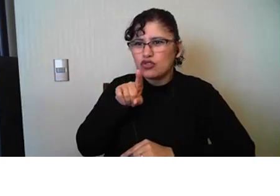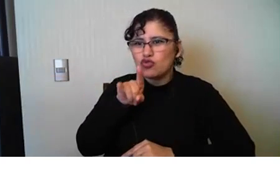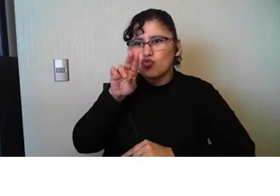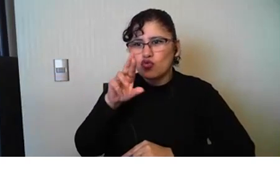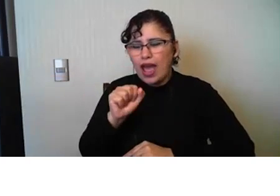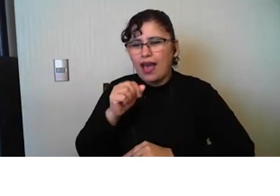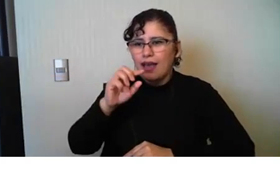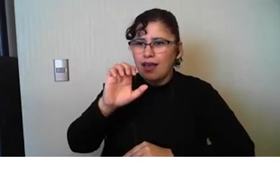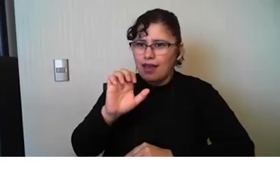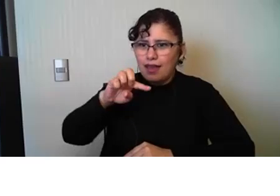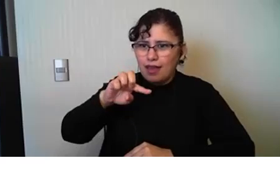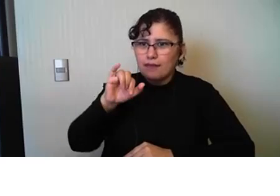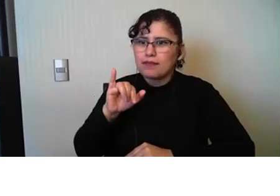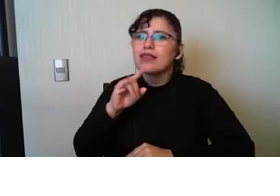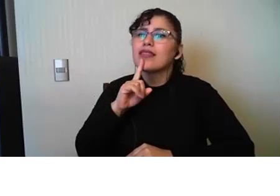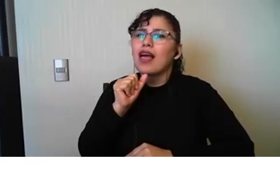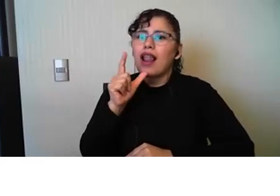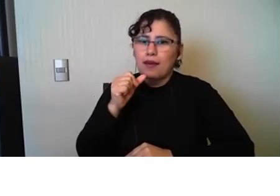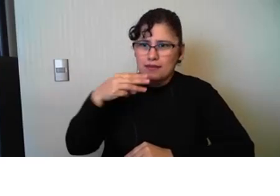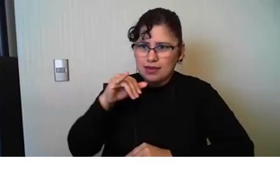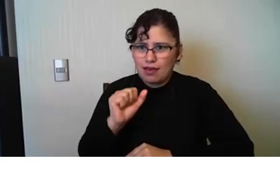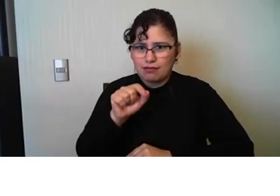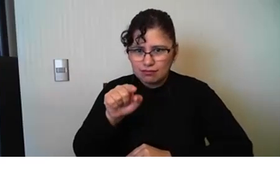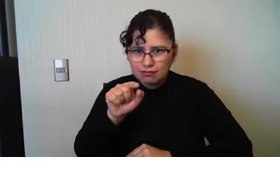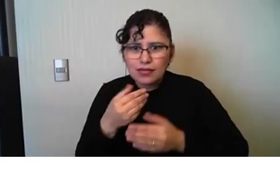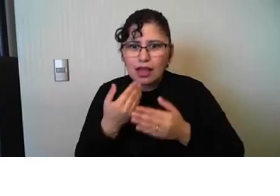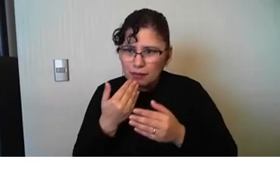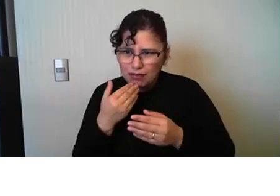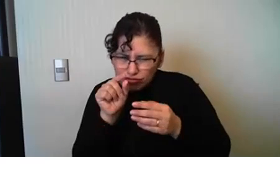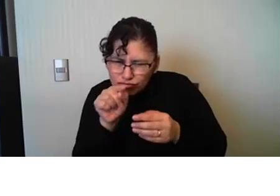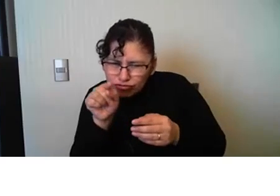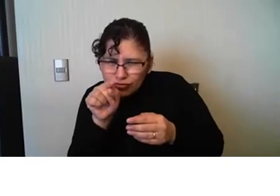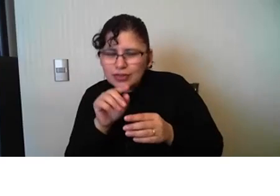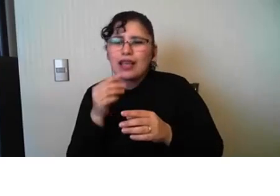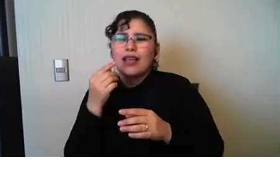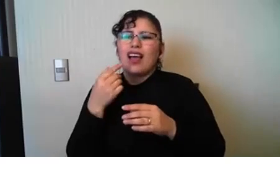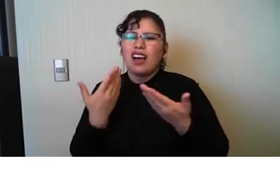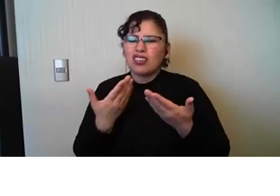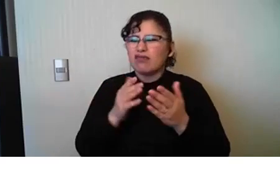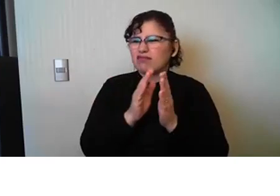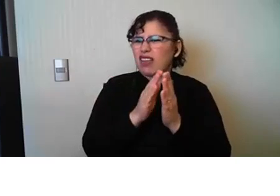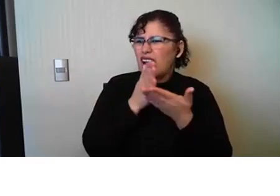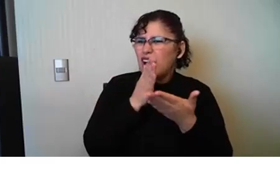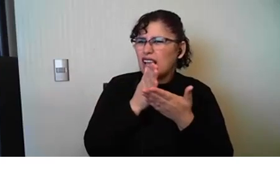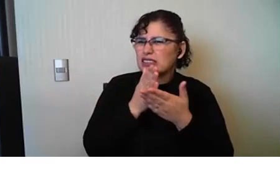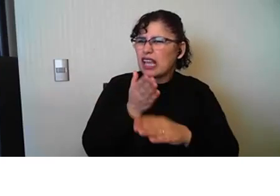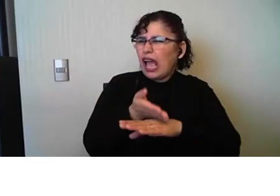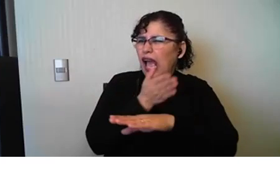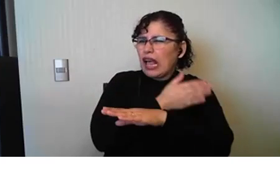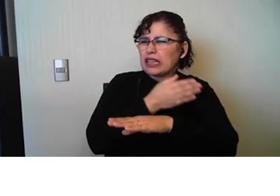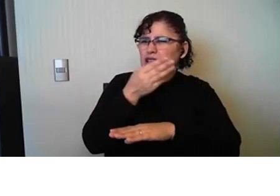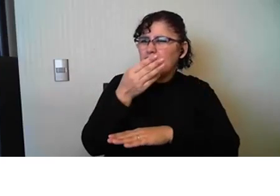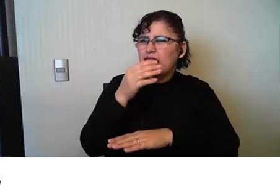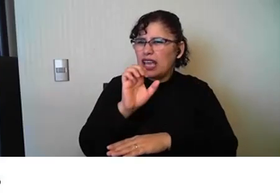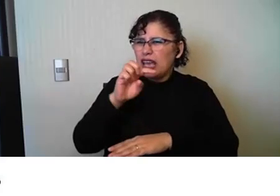epitalámica, que está a ese nivel, y que está descrita, o bueno, al menos el nombre, en la clase que vimos epitálamo. Entonces ahí